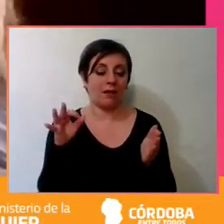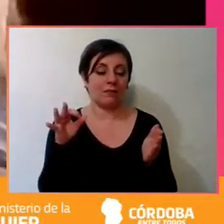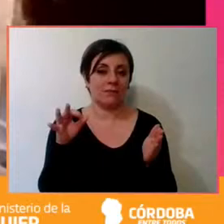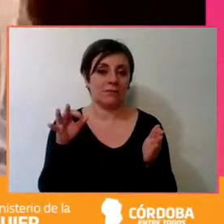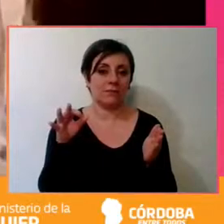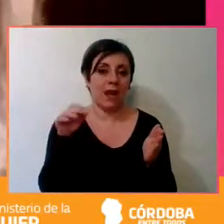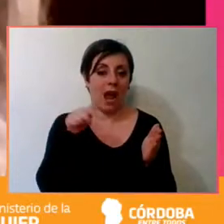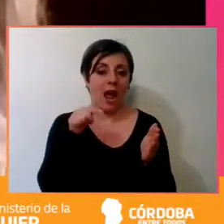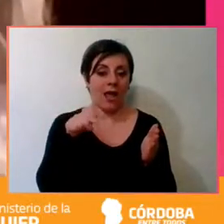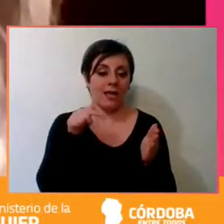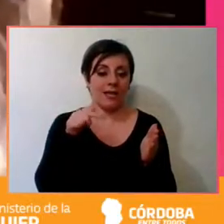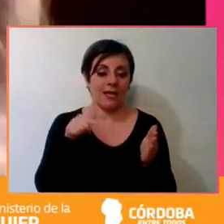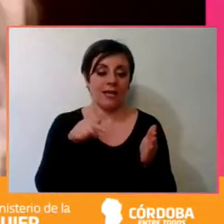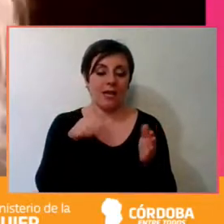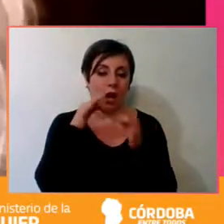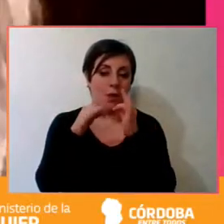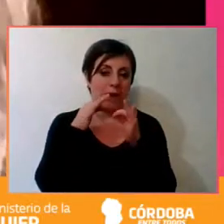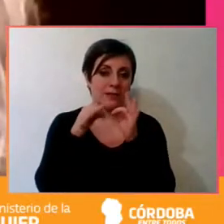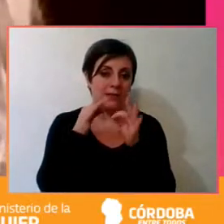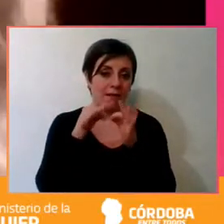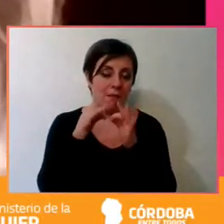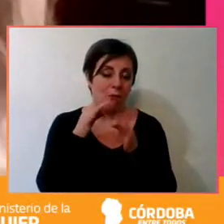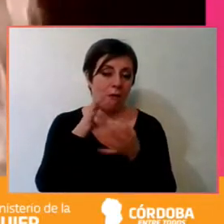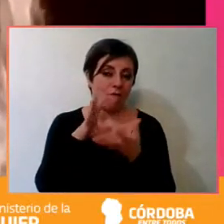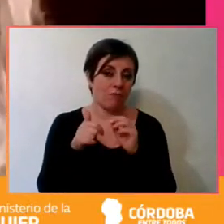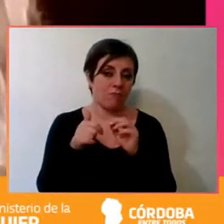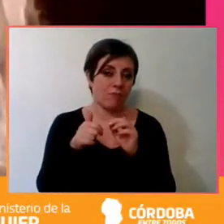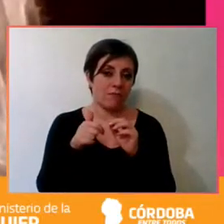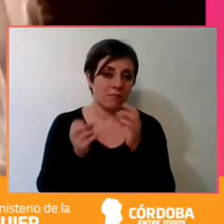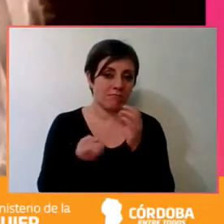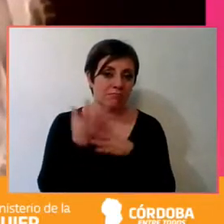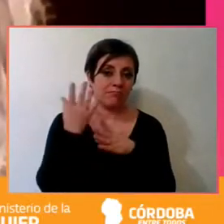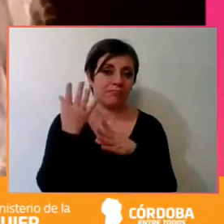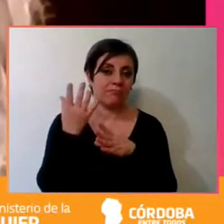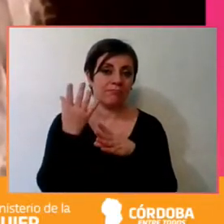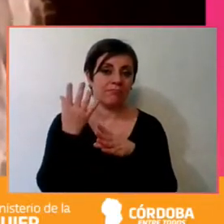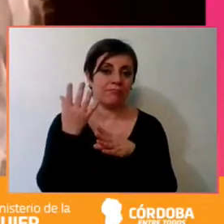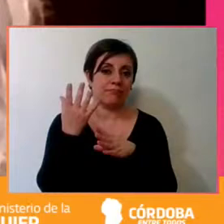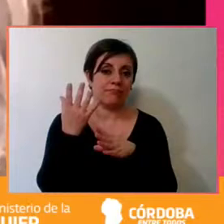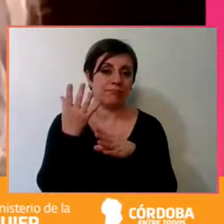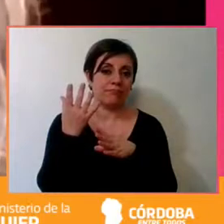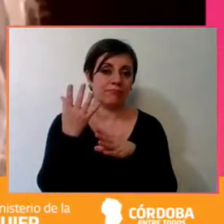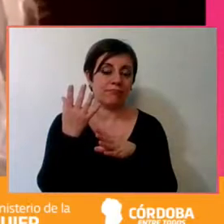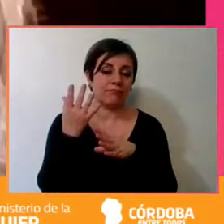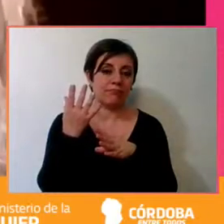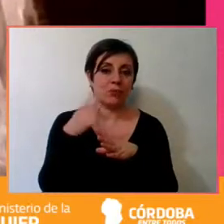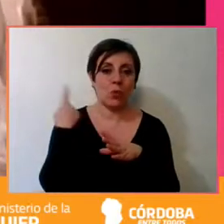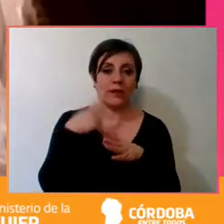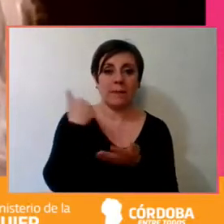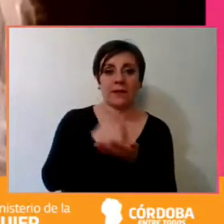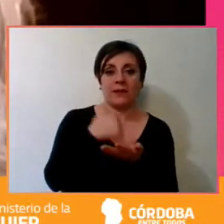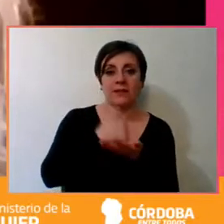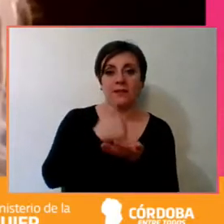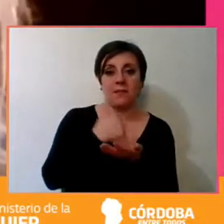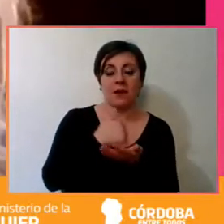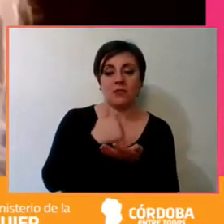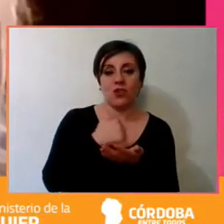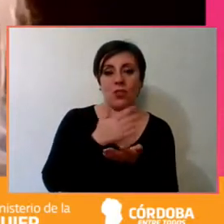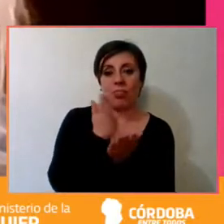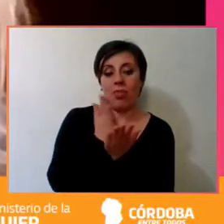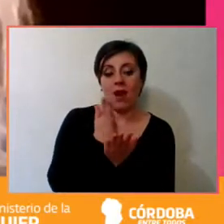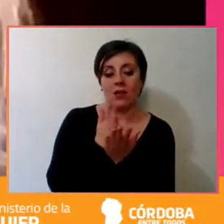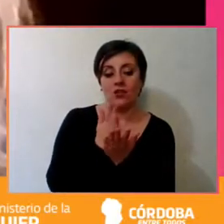ahí apenas hablábamos de una forma incipiente de lo que era nuestra participación y sobre todo el derecho al